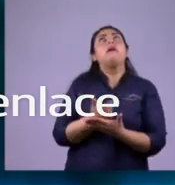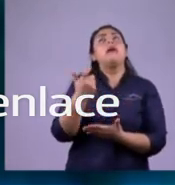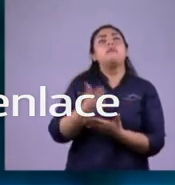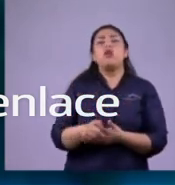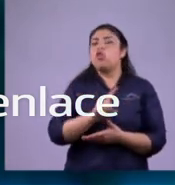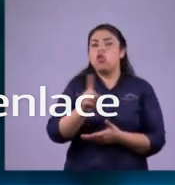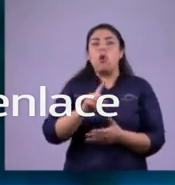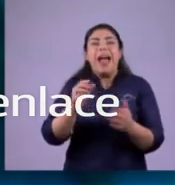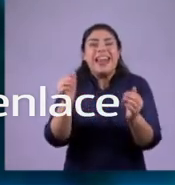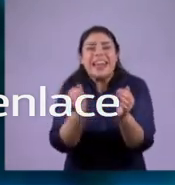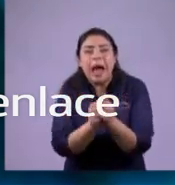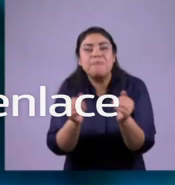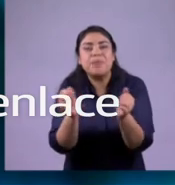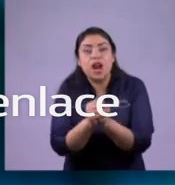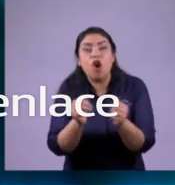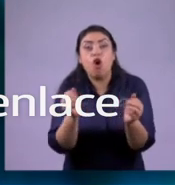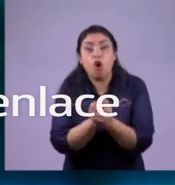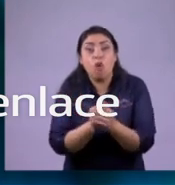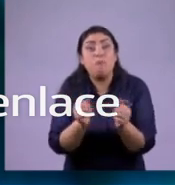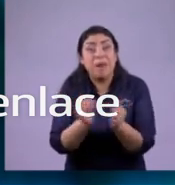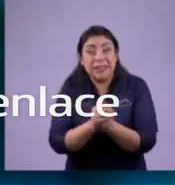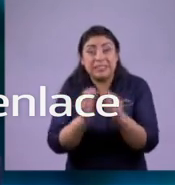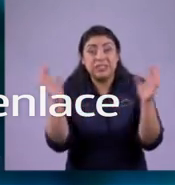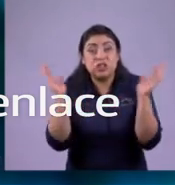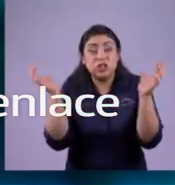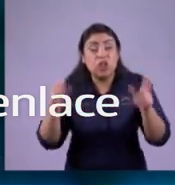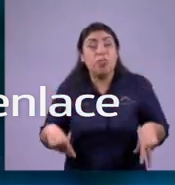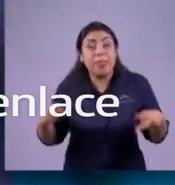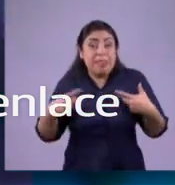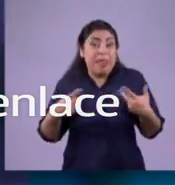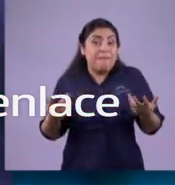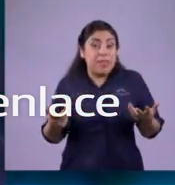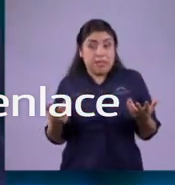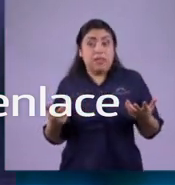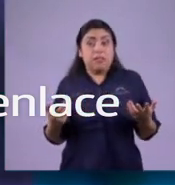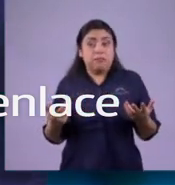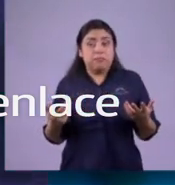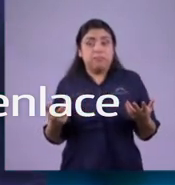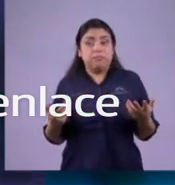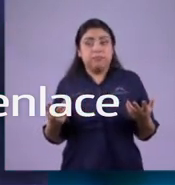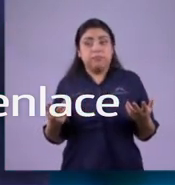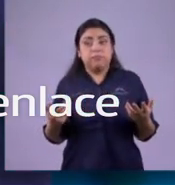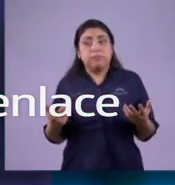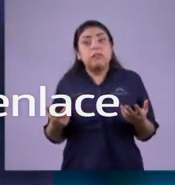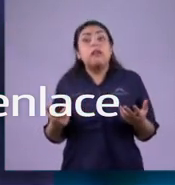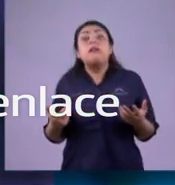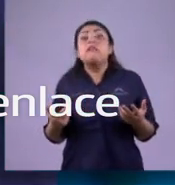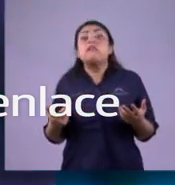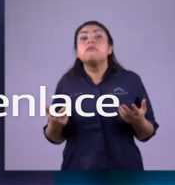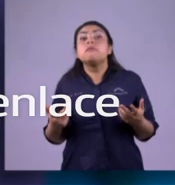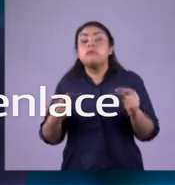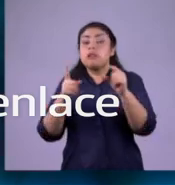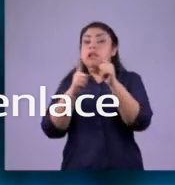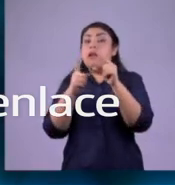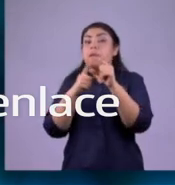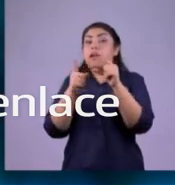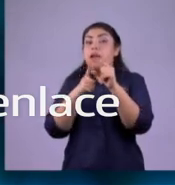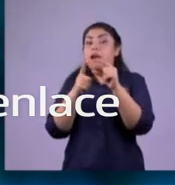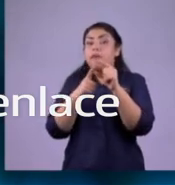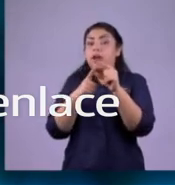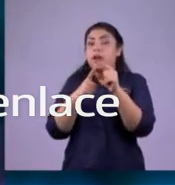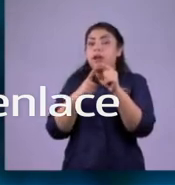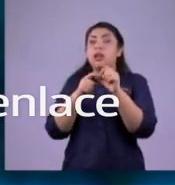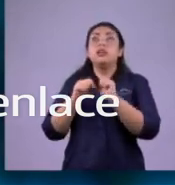de la vida porque la palabra no dice que la palabra sembrada en ti se ahoga por un bajo salario